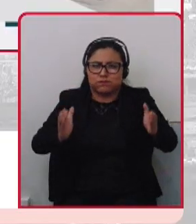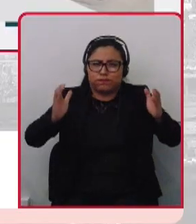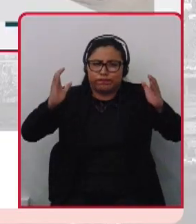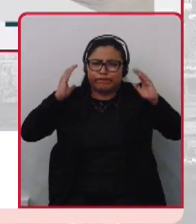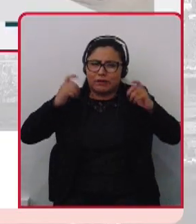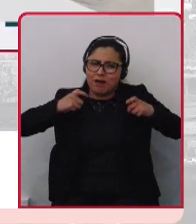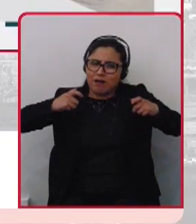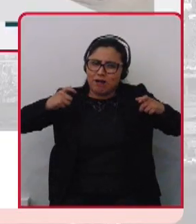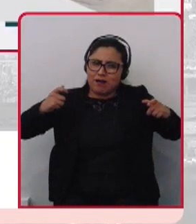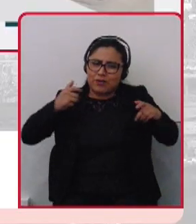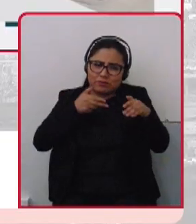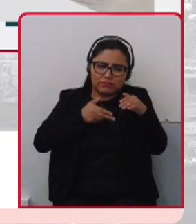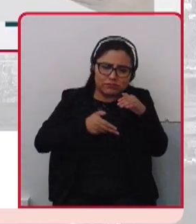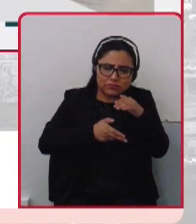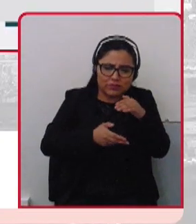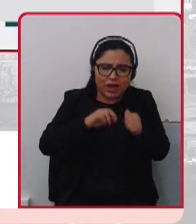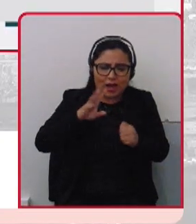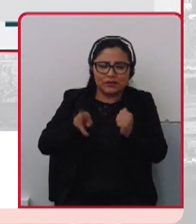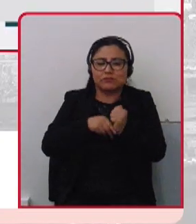por el sistema trolley.